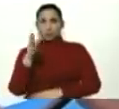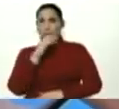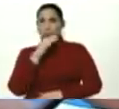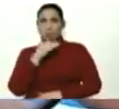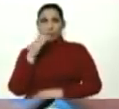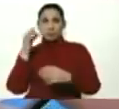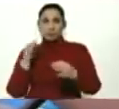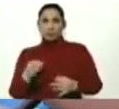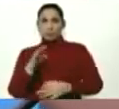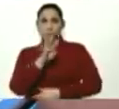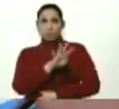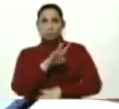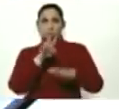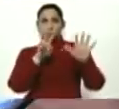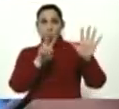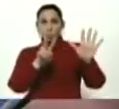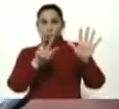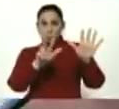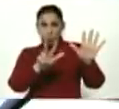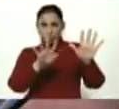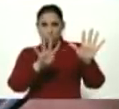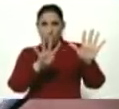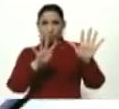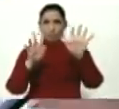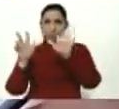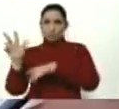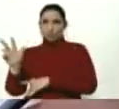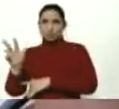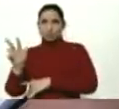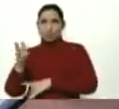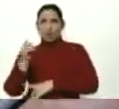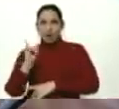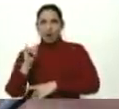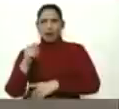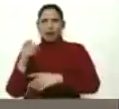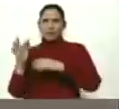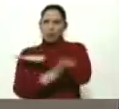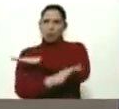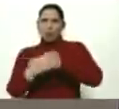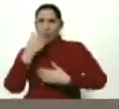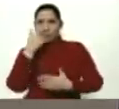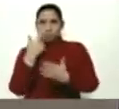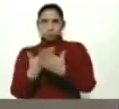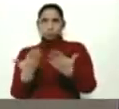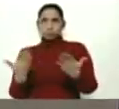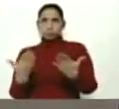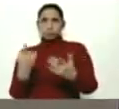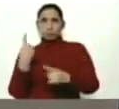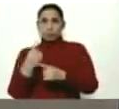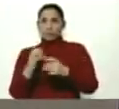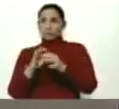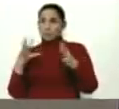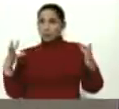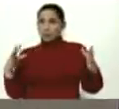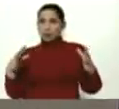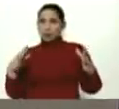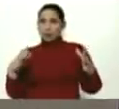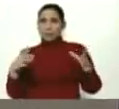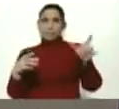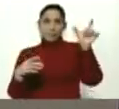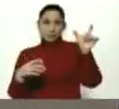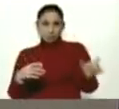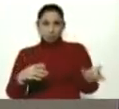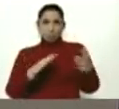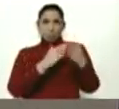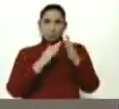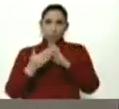hay 493 casos, como dice aquí, en Apure hay un PASI, en Apure hay un cordón sanitario, hay que separar los casos realmente comunitarios del